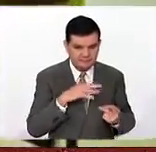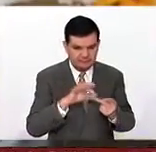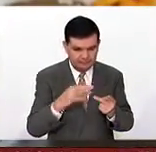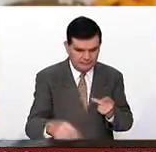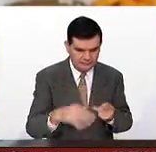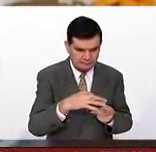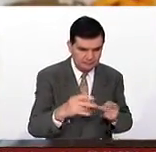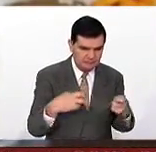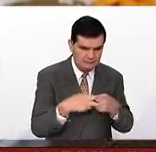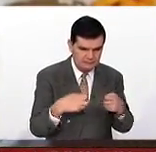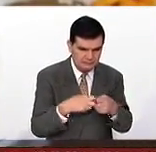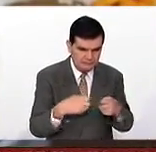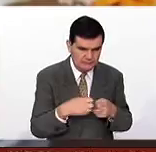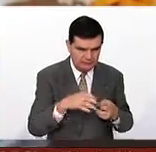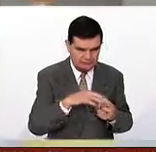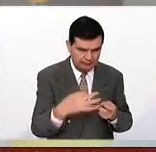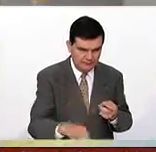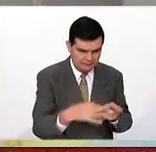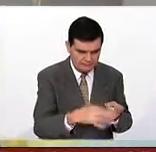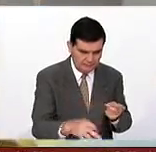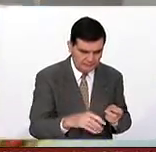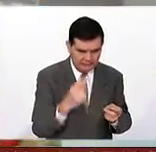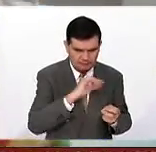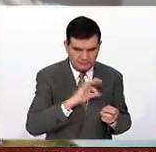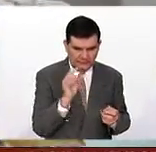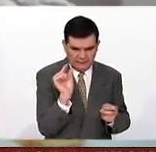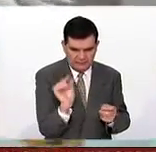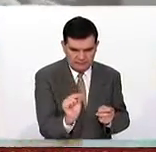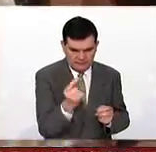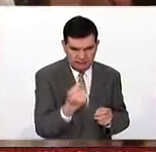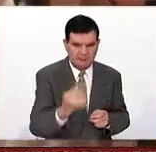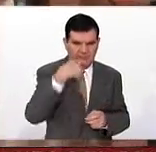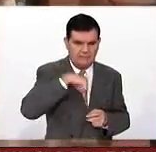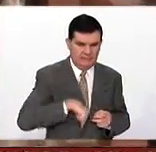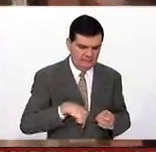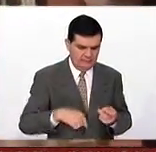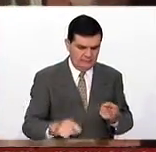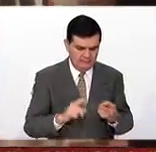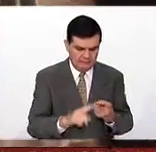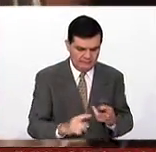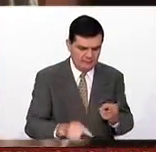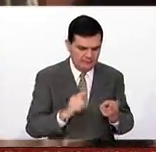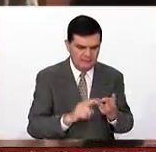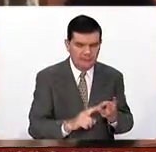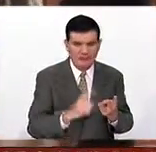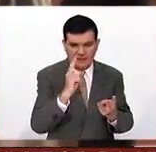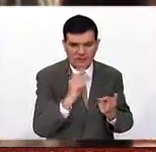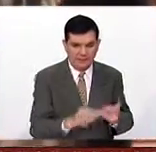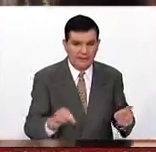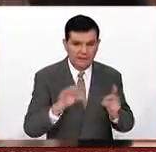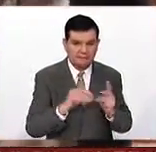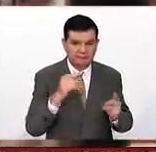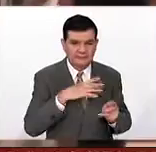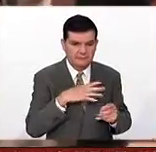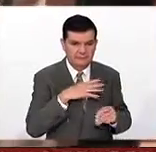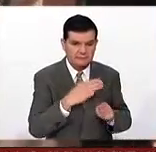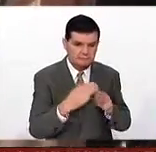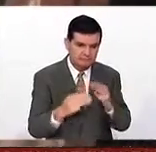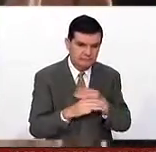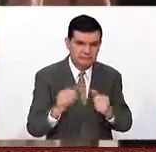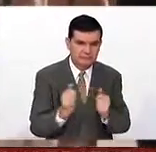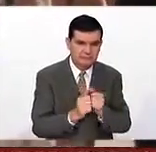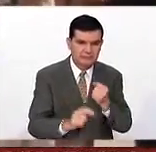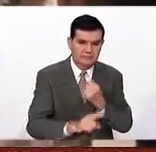piezas de plástico sueltas que puedan ser muy pequeñas para ser tragadas y sobre todo que no contengan materiales